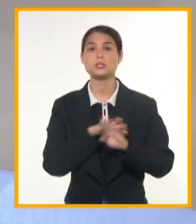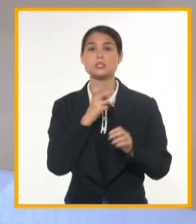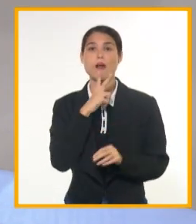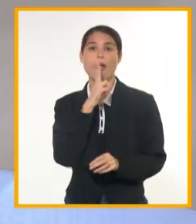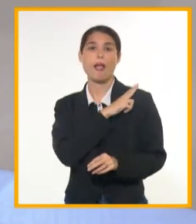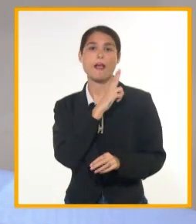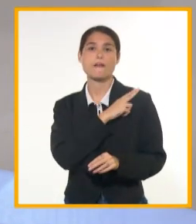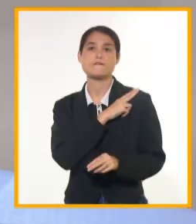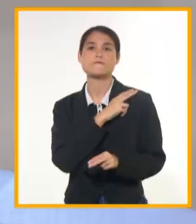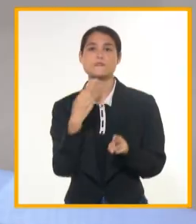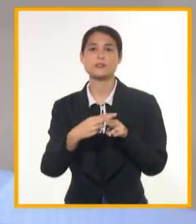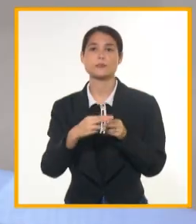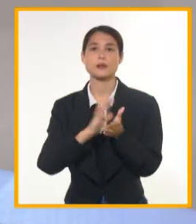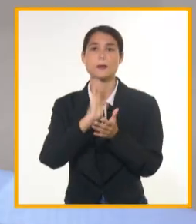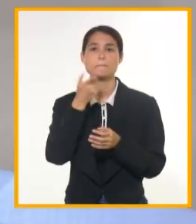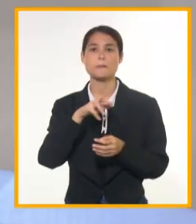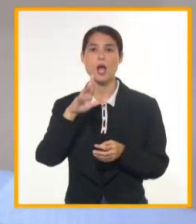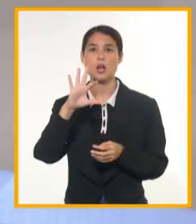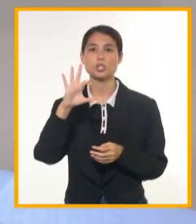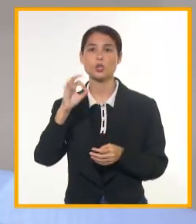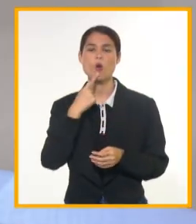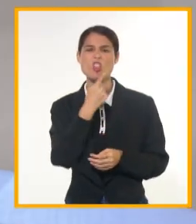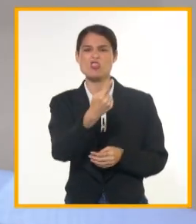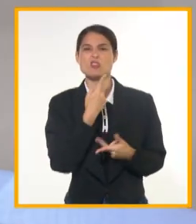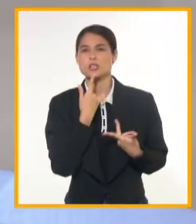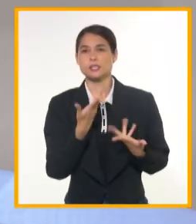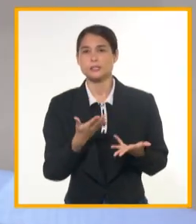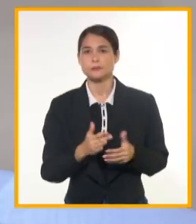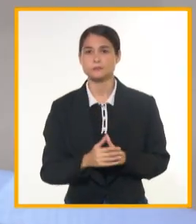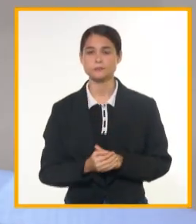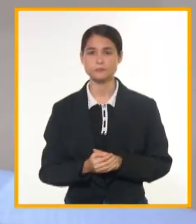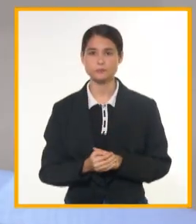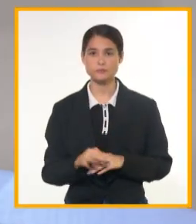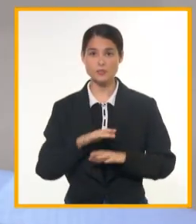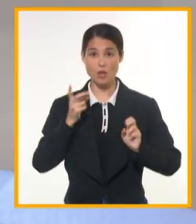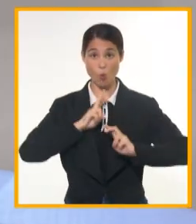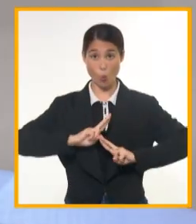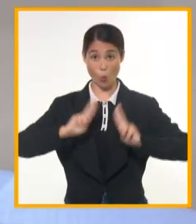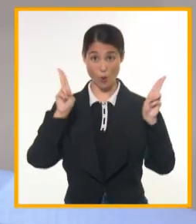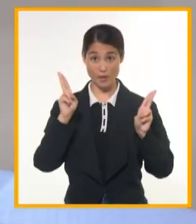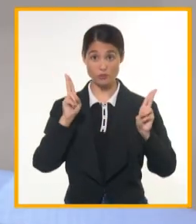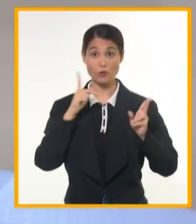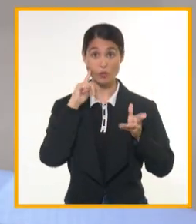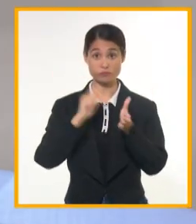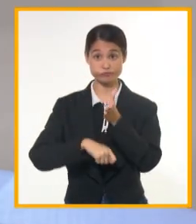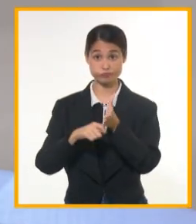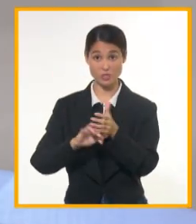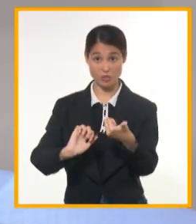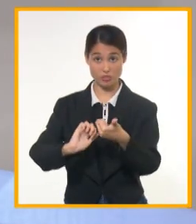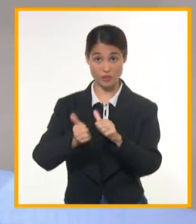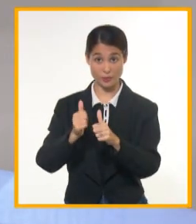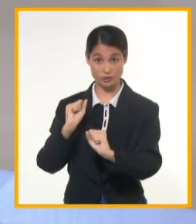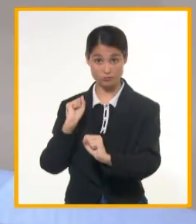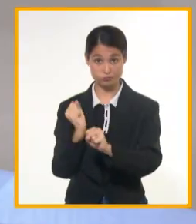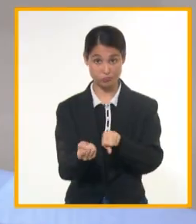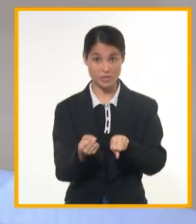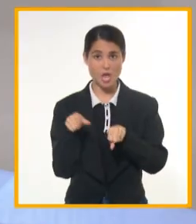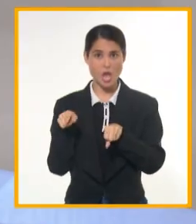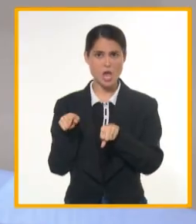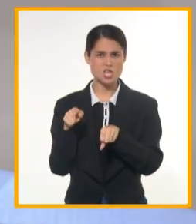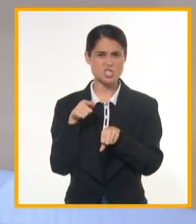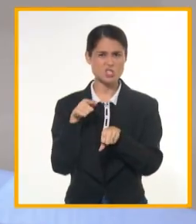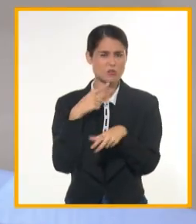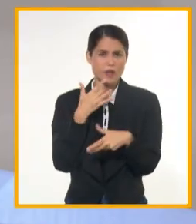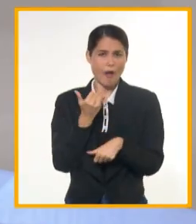Rubio llegó a decir que el acuerdo Major League Baseball Cuba era como la línea roja para ver la